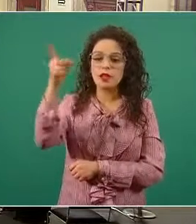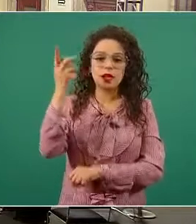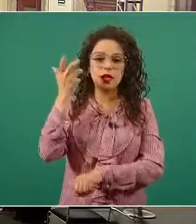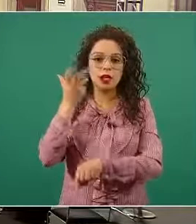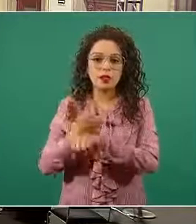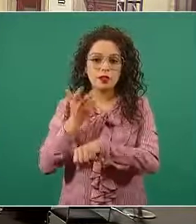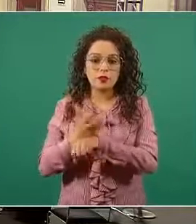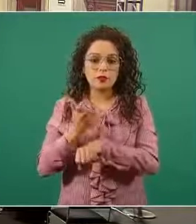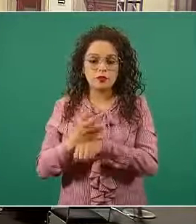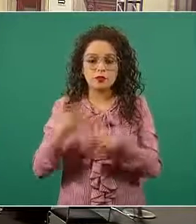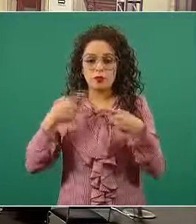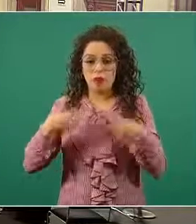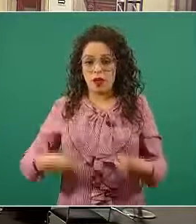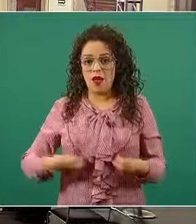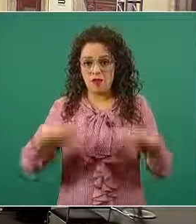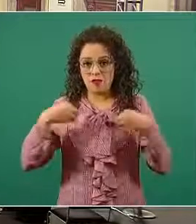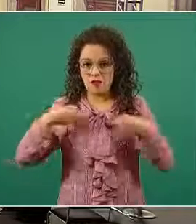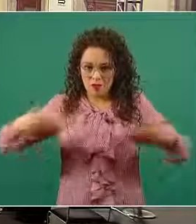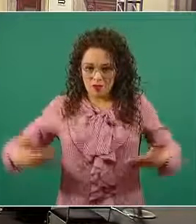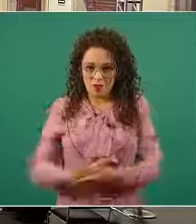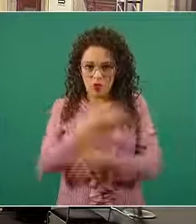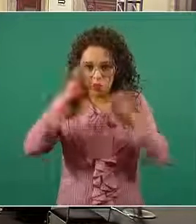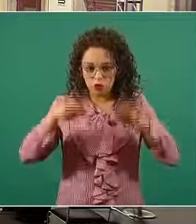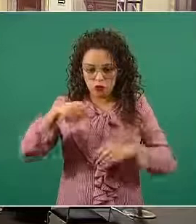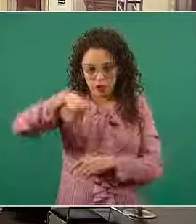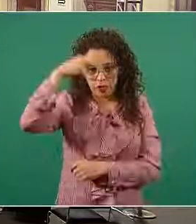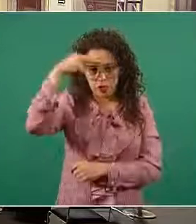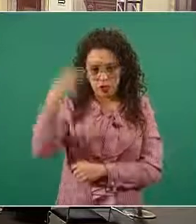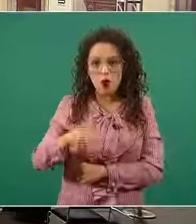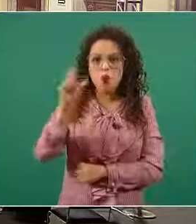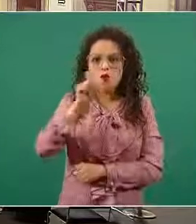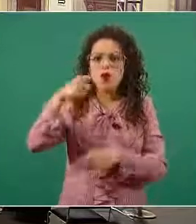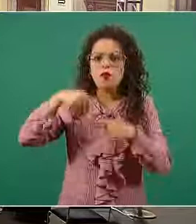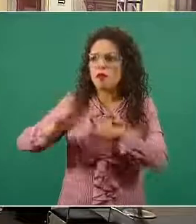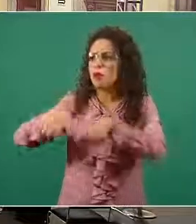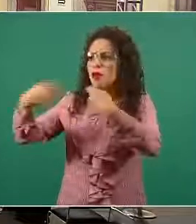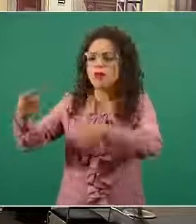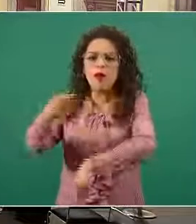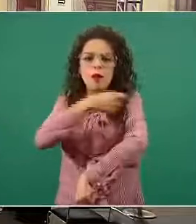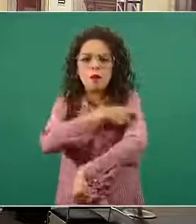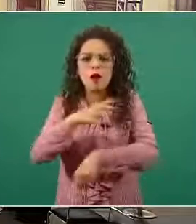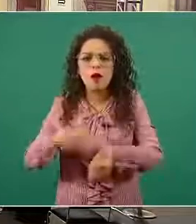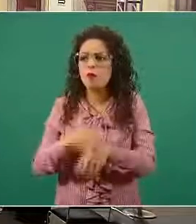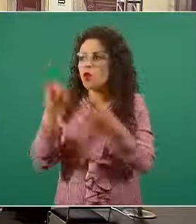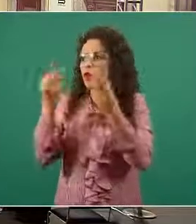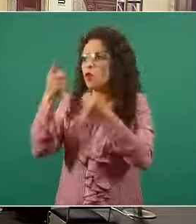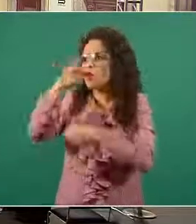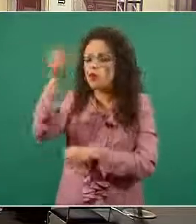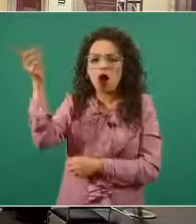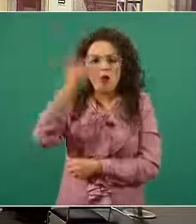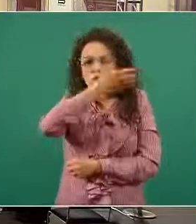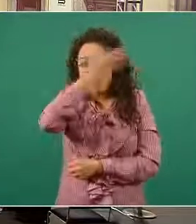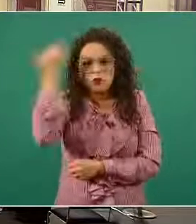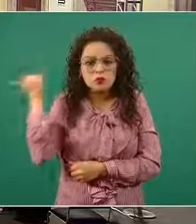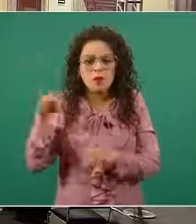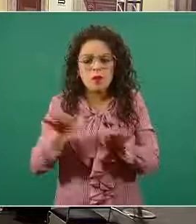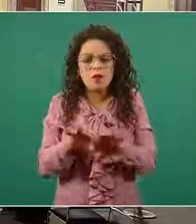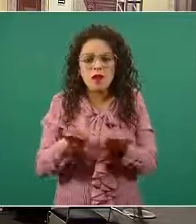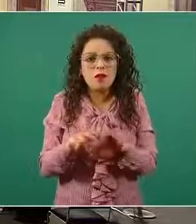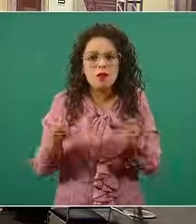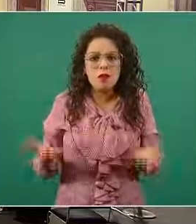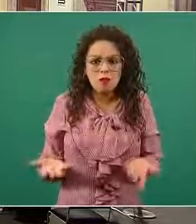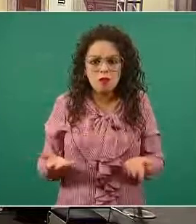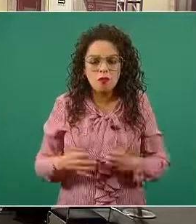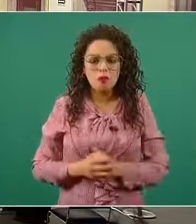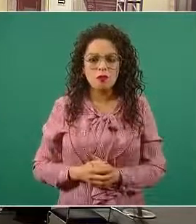Estados Unidos. Muchos no tienen conocimiento de cómo será la vacunación allá todavía o cómo se